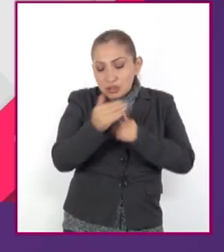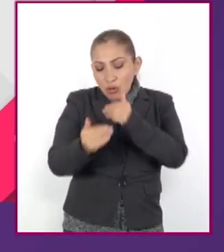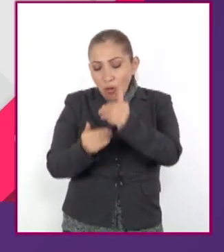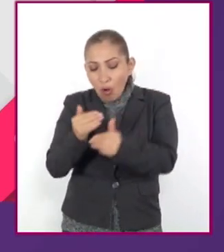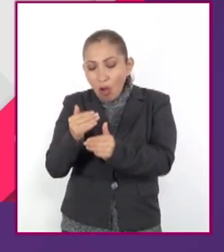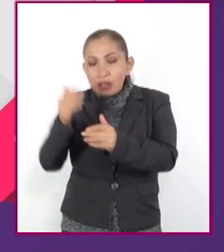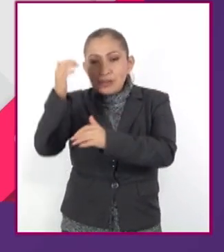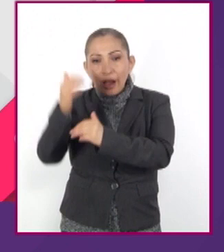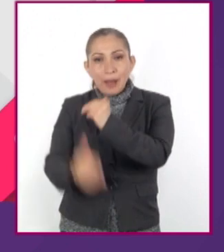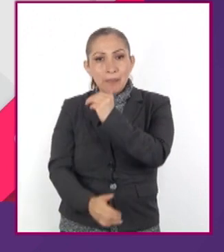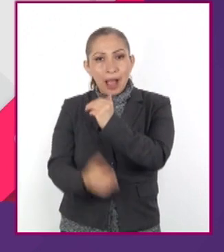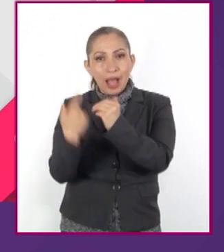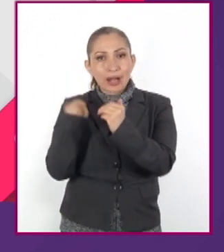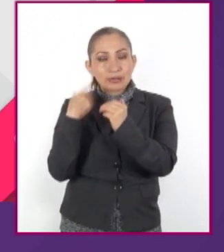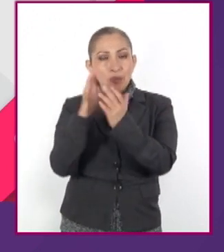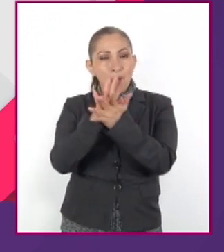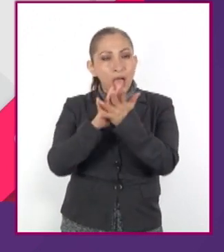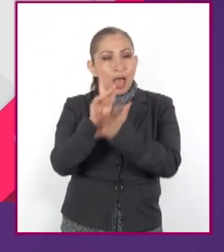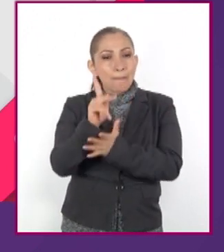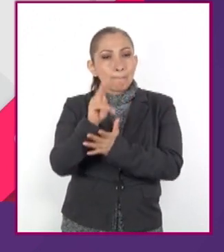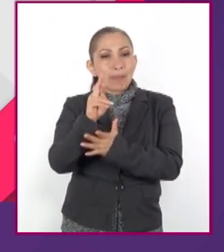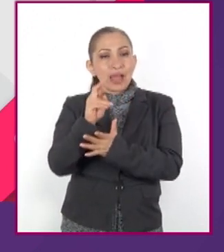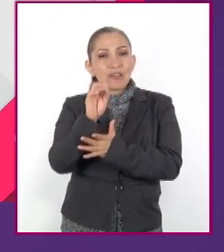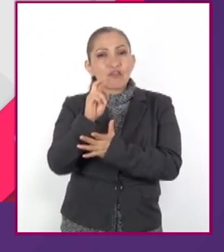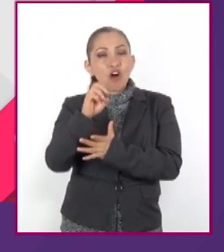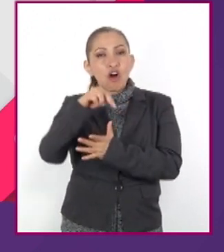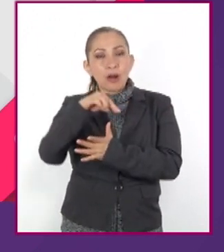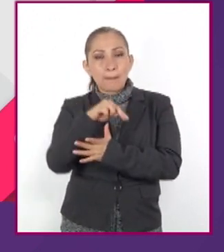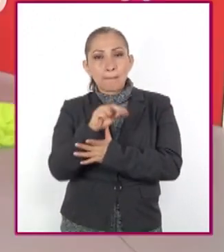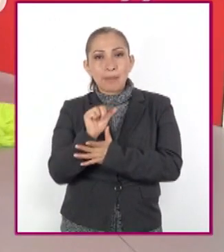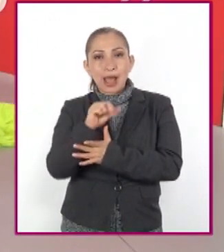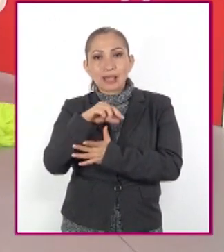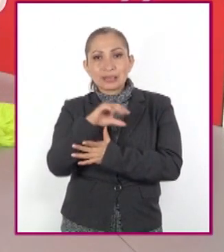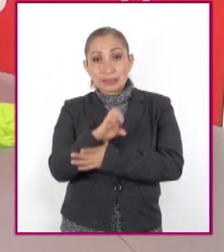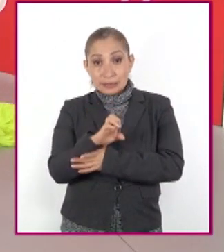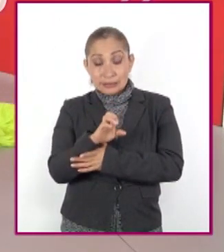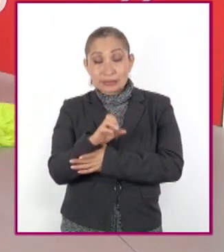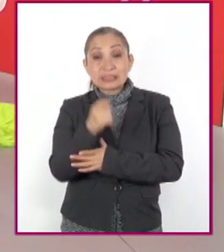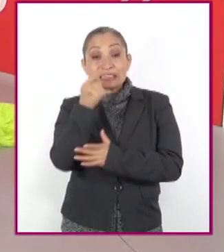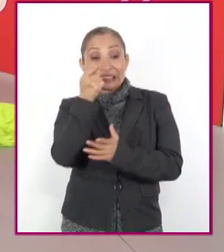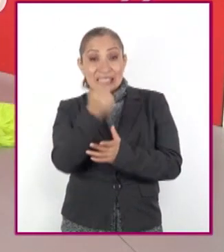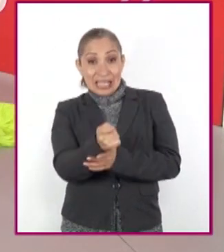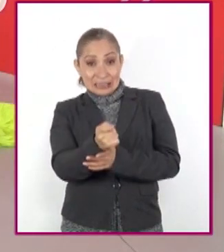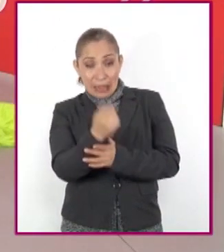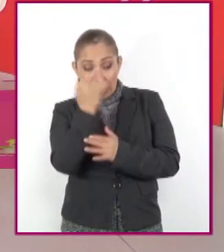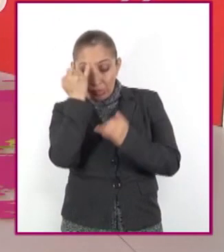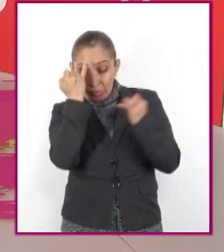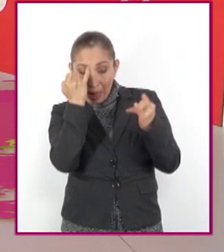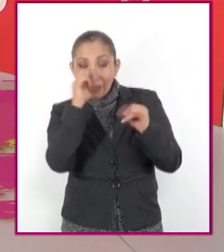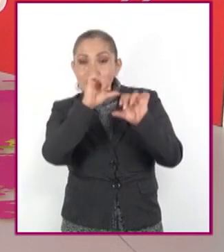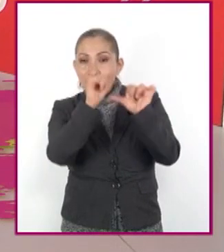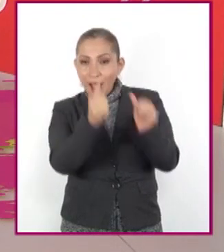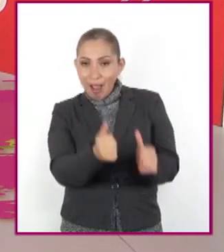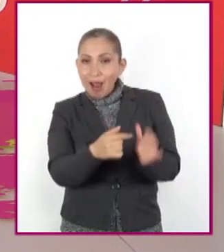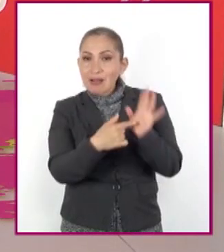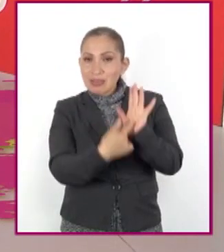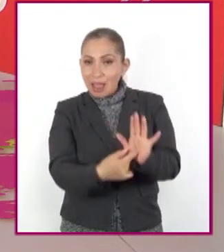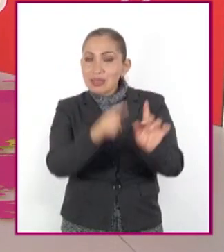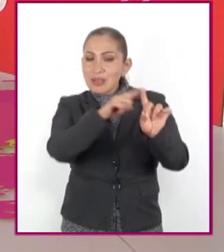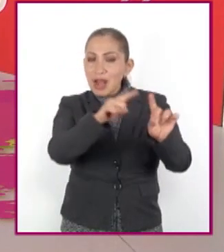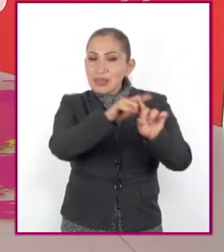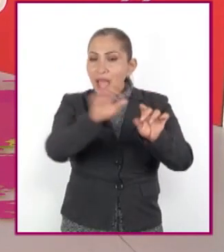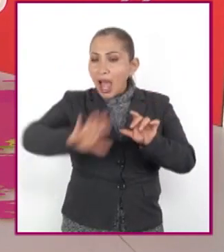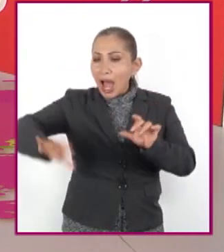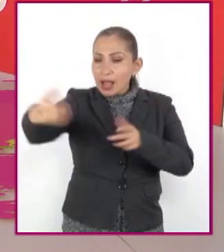y cierre de nuestro performance. Sí, pues el performance es una muestra artística